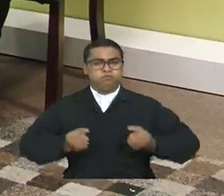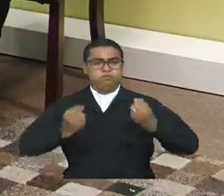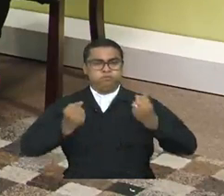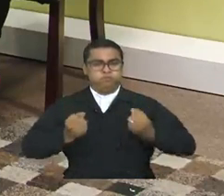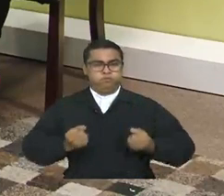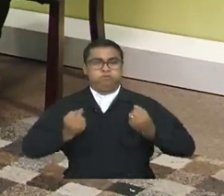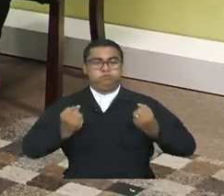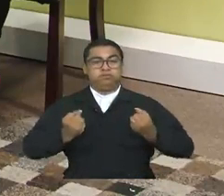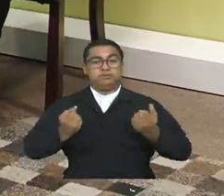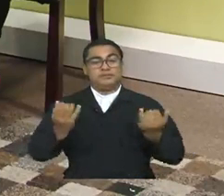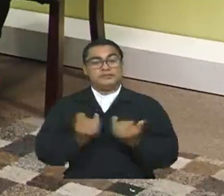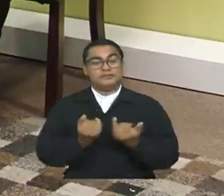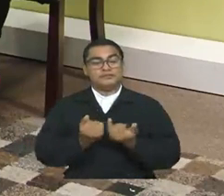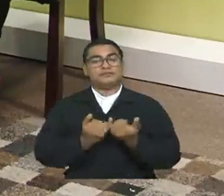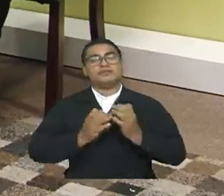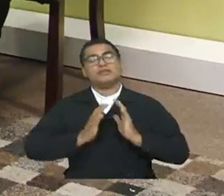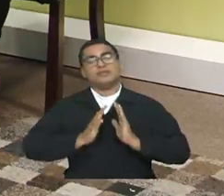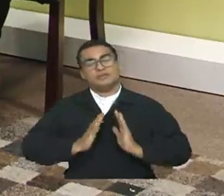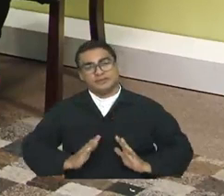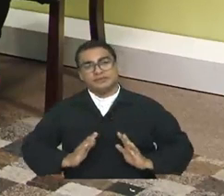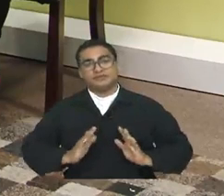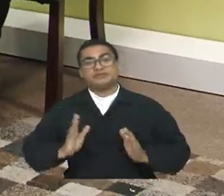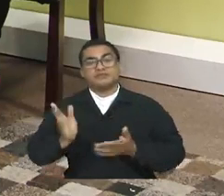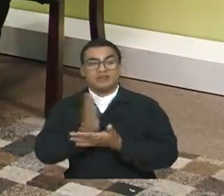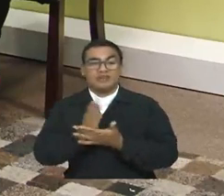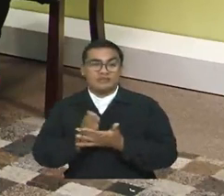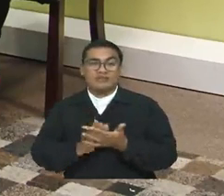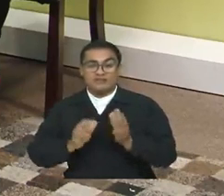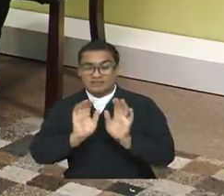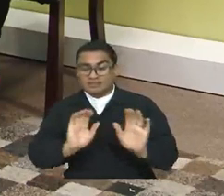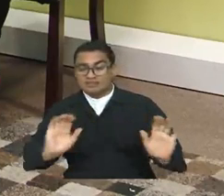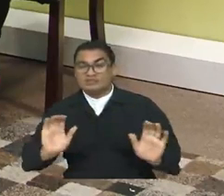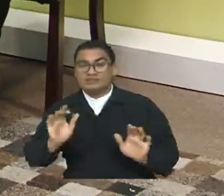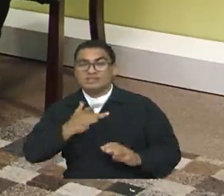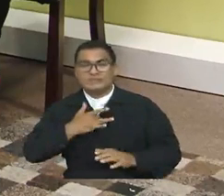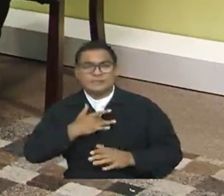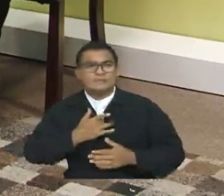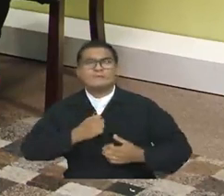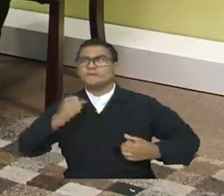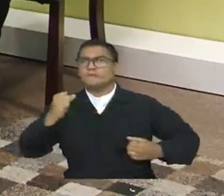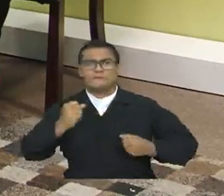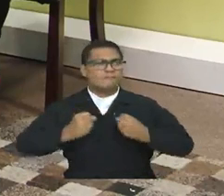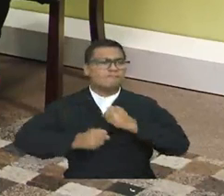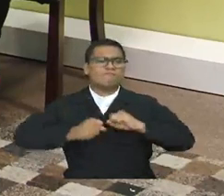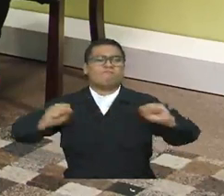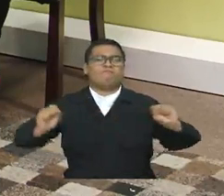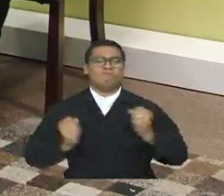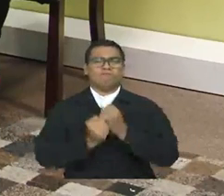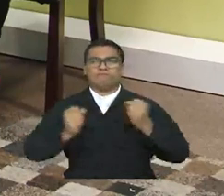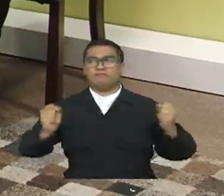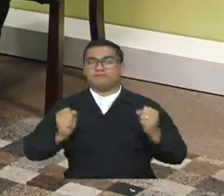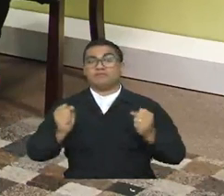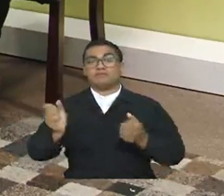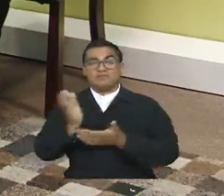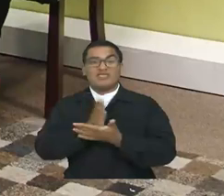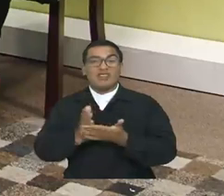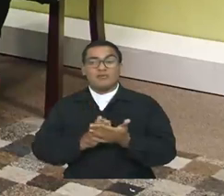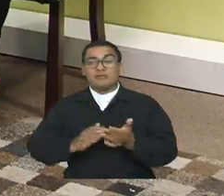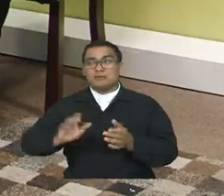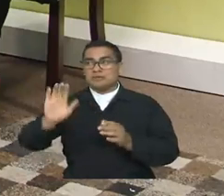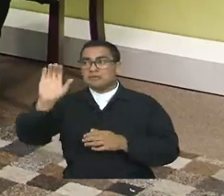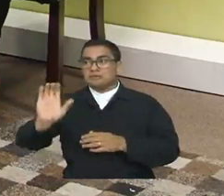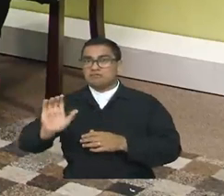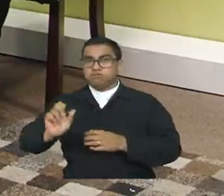para descansar, porque realmente los niños necesitan quemar esa energía. Hay niños también que son obesos.